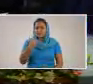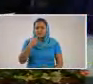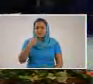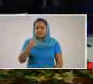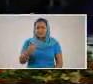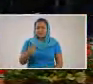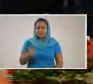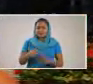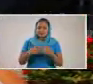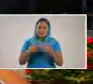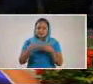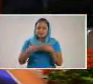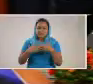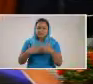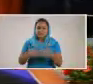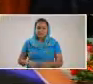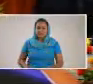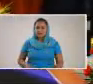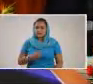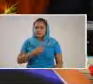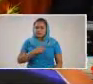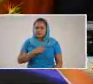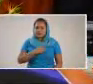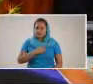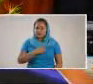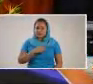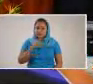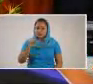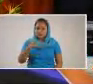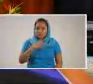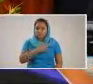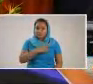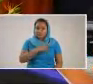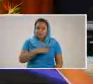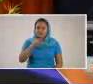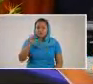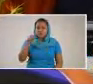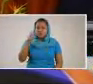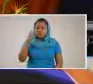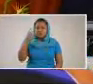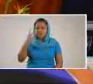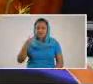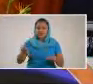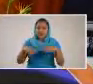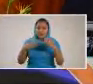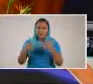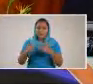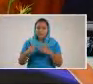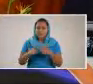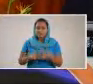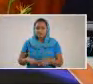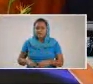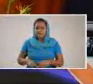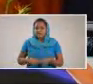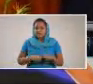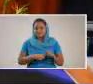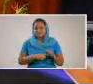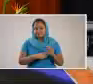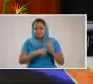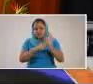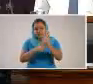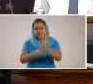importa. Solamente anhelo que usted lo vea como una señal de las cosas que están sucediendo, para que usted